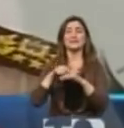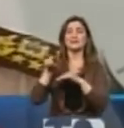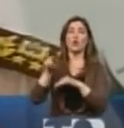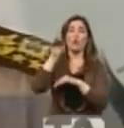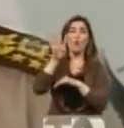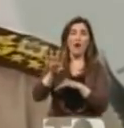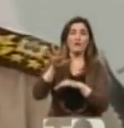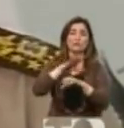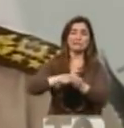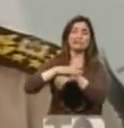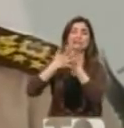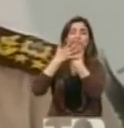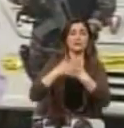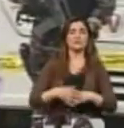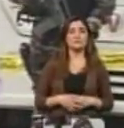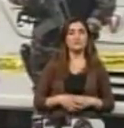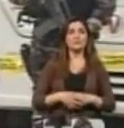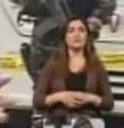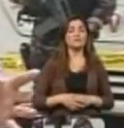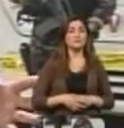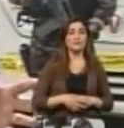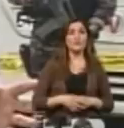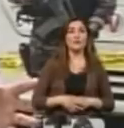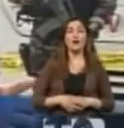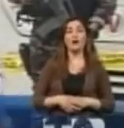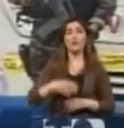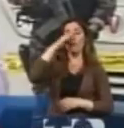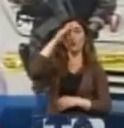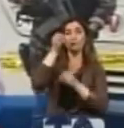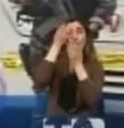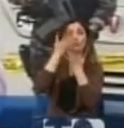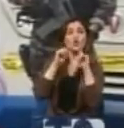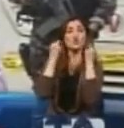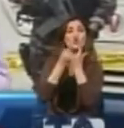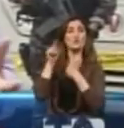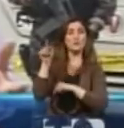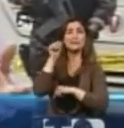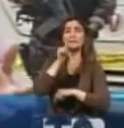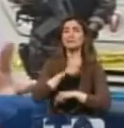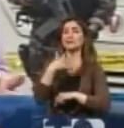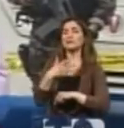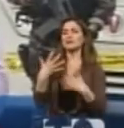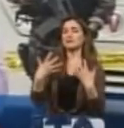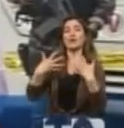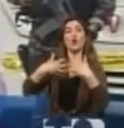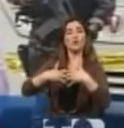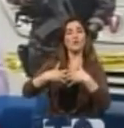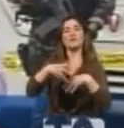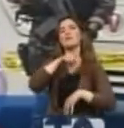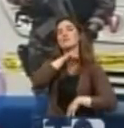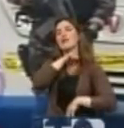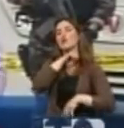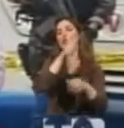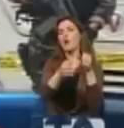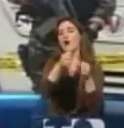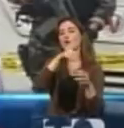registra 4 antecedentes anteriores. Información que otorgó la Policía Nacional: este grupo delictivo estaría vinculado al asalto de un